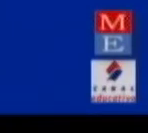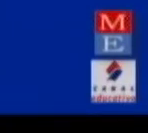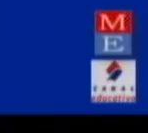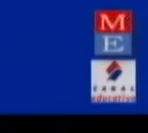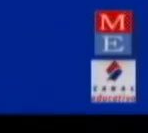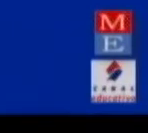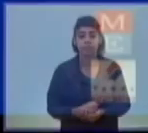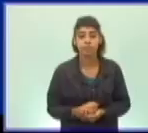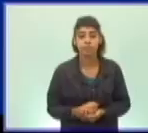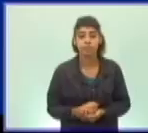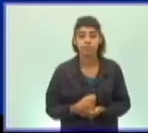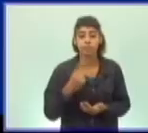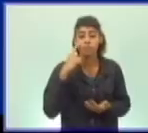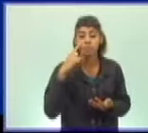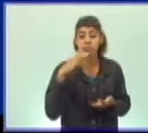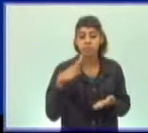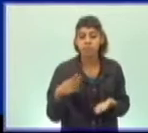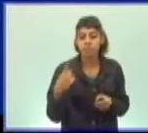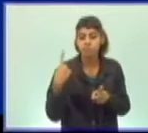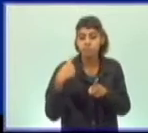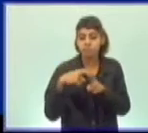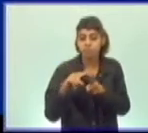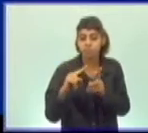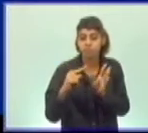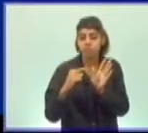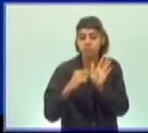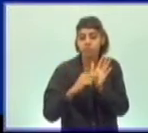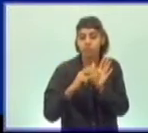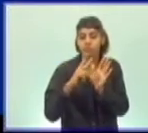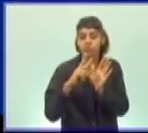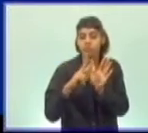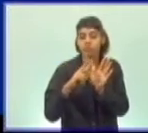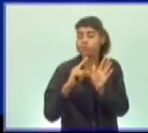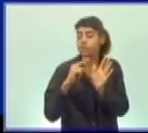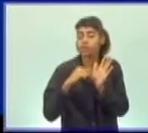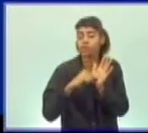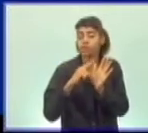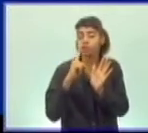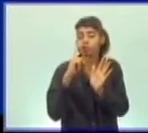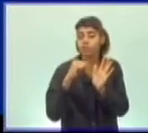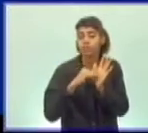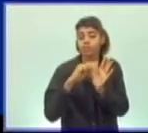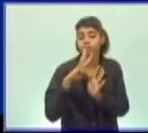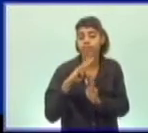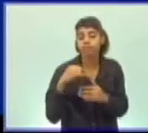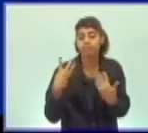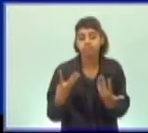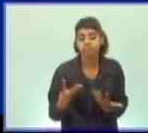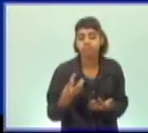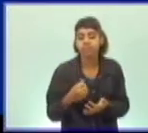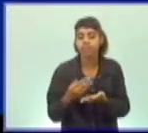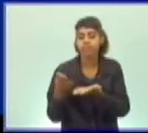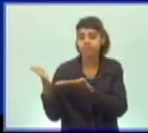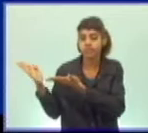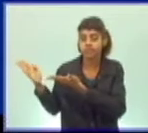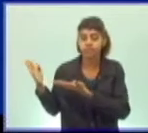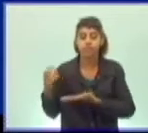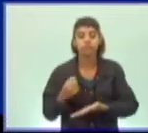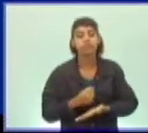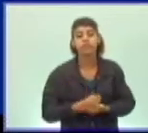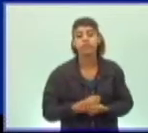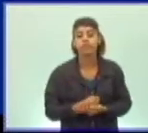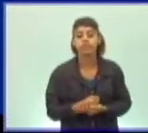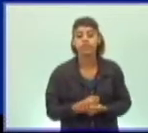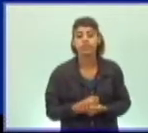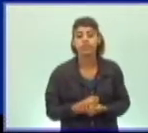Observemos entonces el otro inciso. Ahora les preguntan, ¿qué enlace químico presenta la sustancia simple del elemento